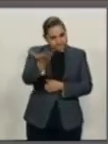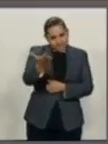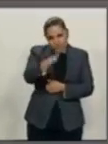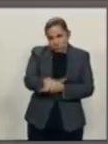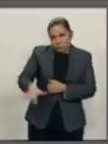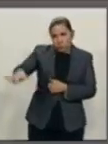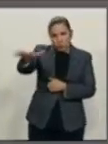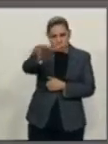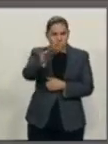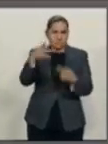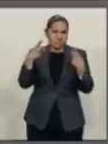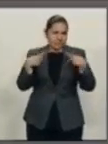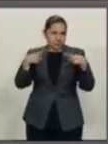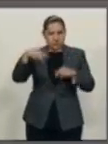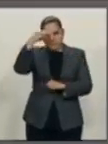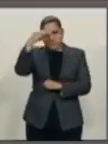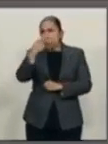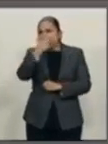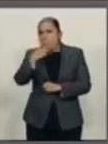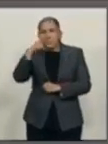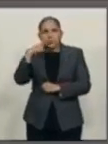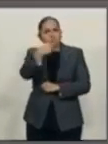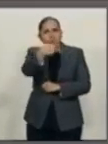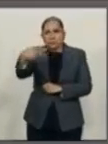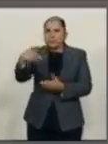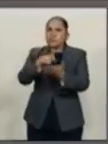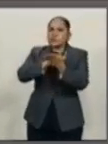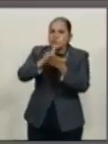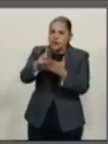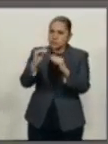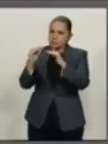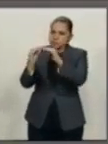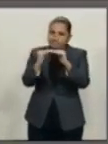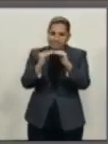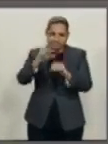todos los mexicanos por igual. Es cuanto, Presidenta. Gracias. Gracias.